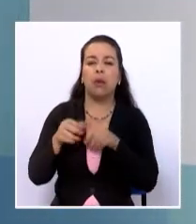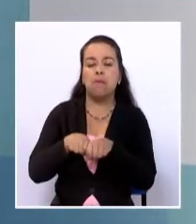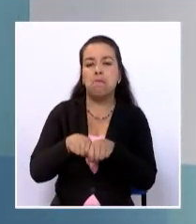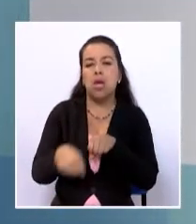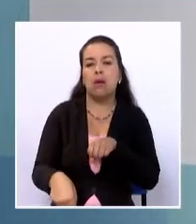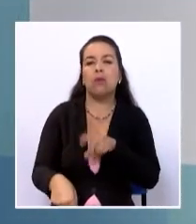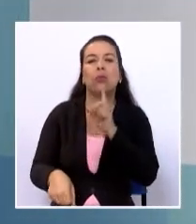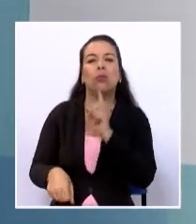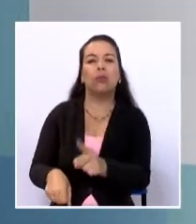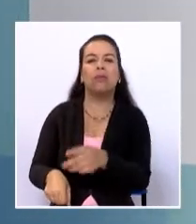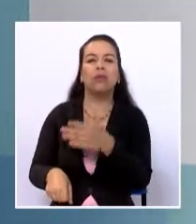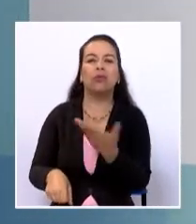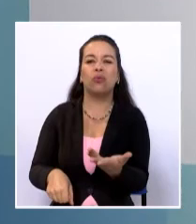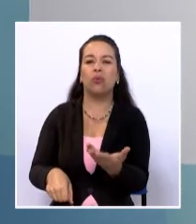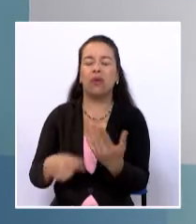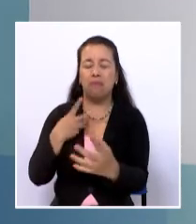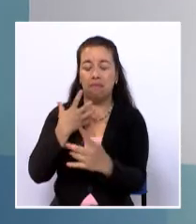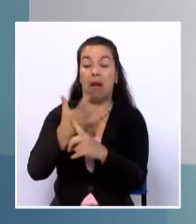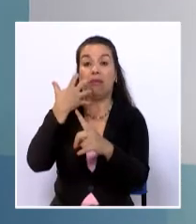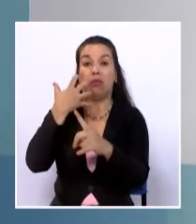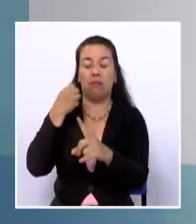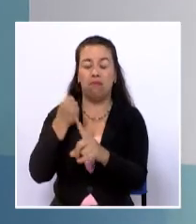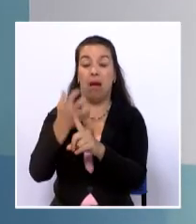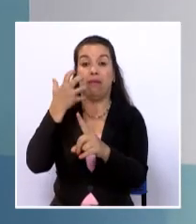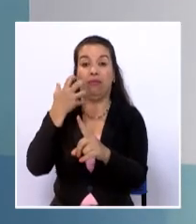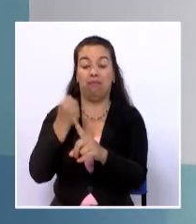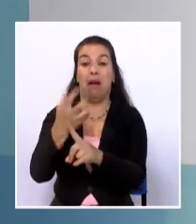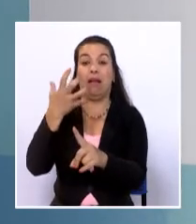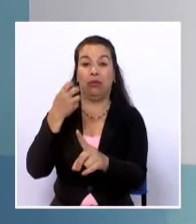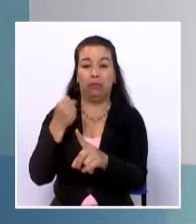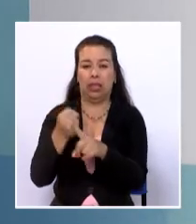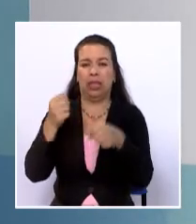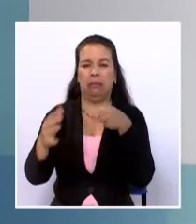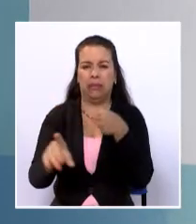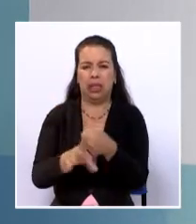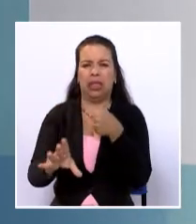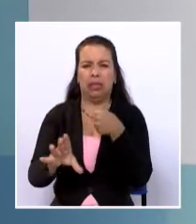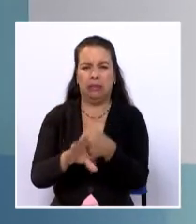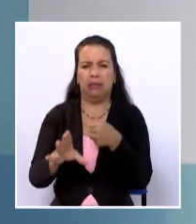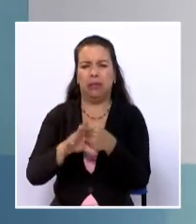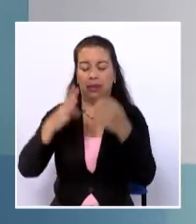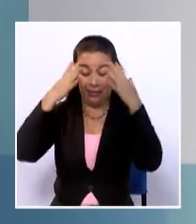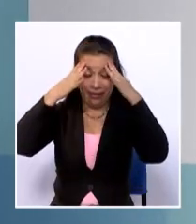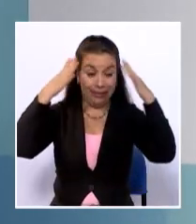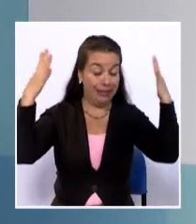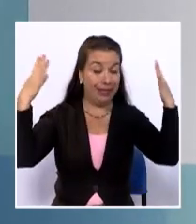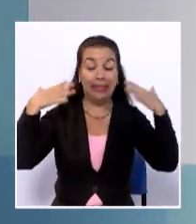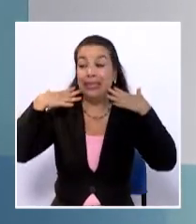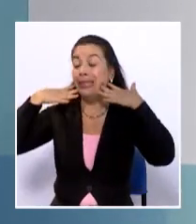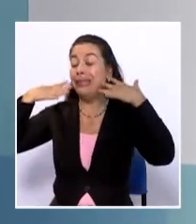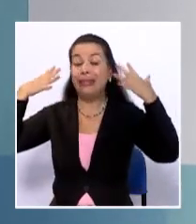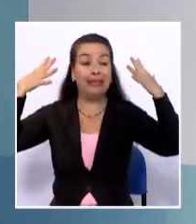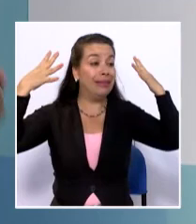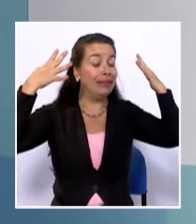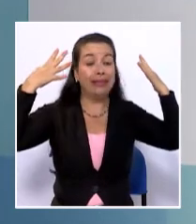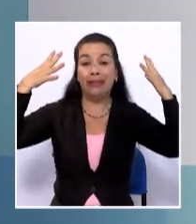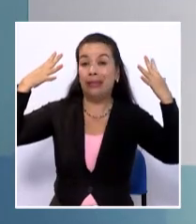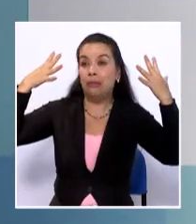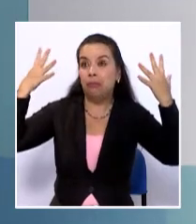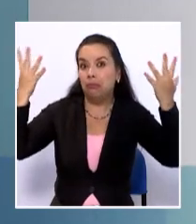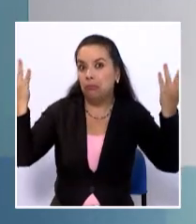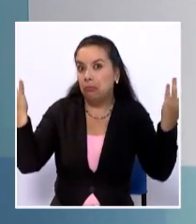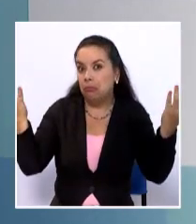factores por impacto a través cular son micro fracturas por sobreuso fracturas de estrés fracturas porque no se puede fracturar por